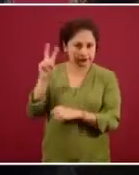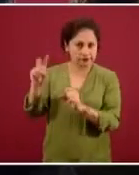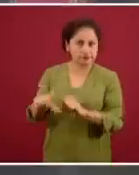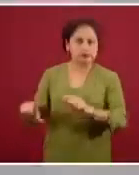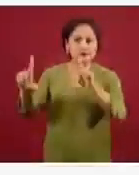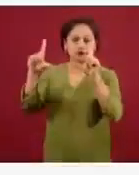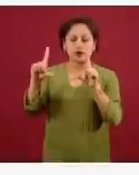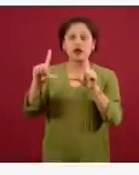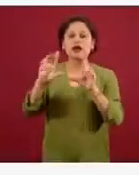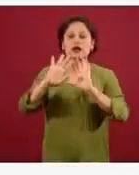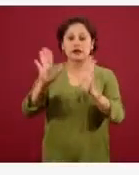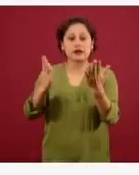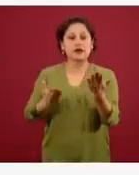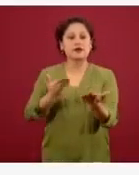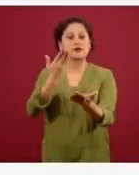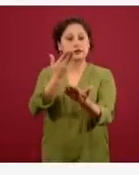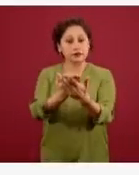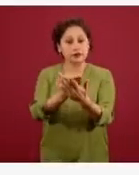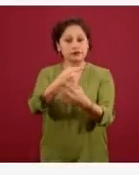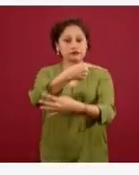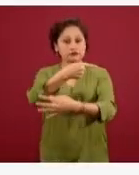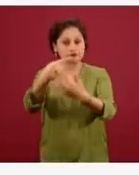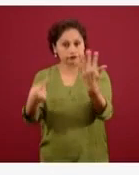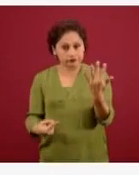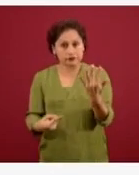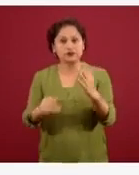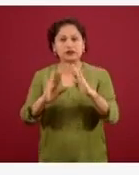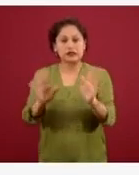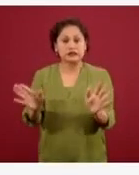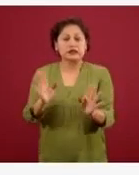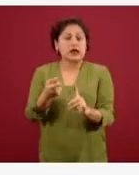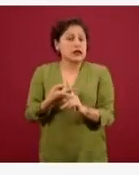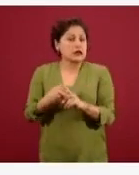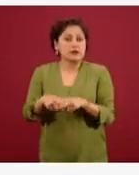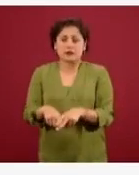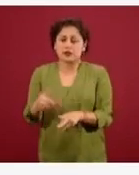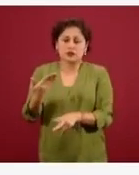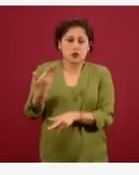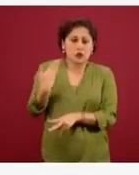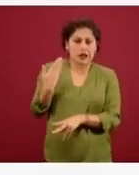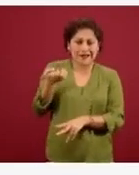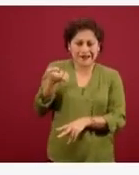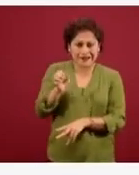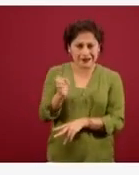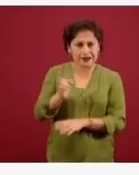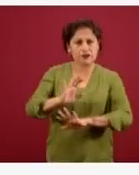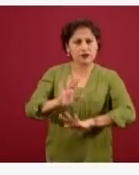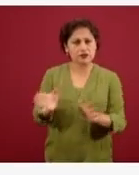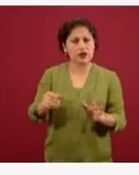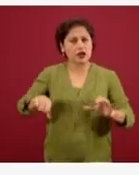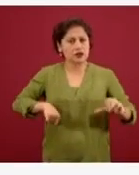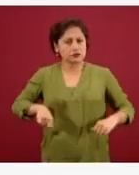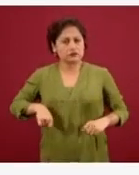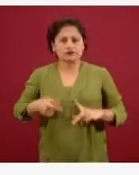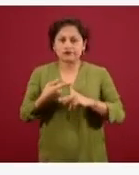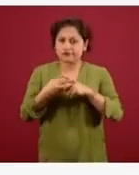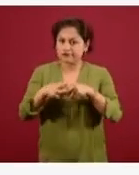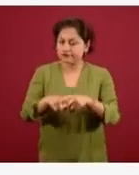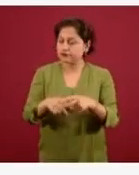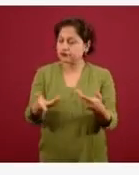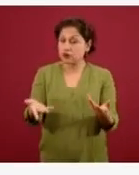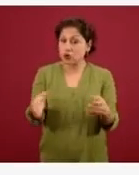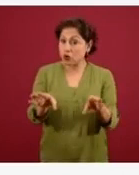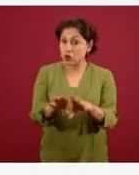he dicho, y se han empezado a accionar y han comenzado a accionarse desde el 31 de enero de este año. Y tenemos